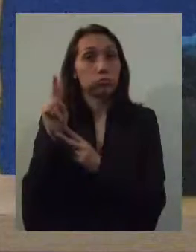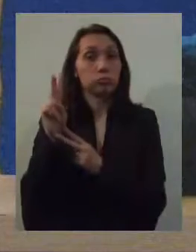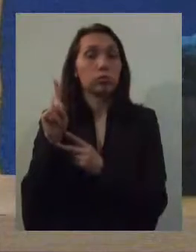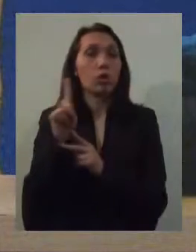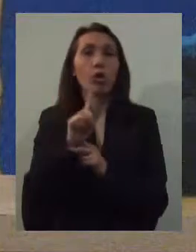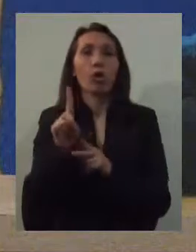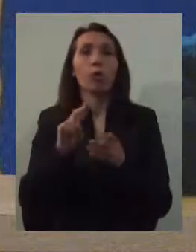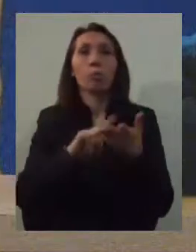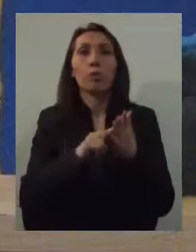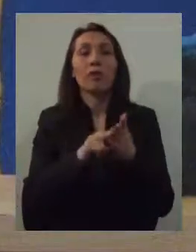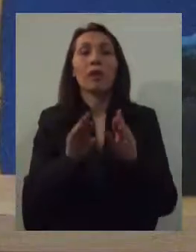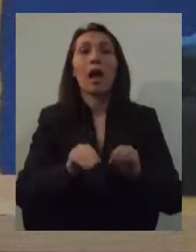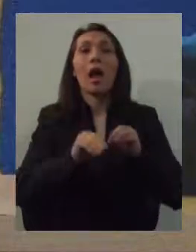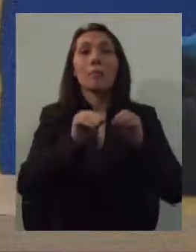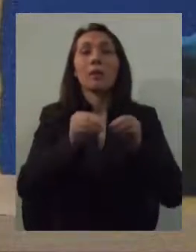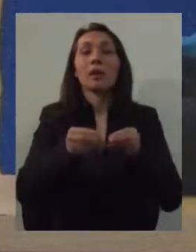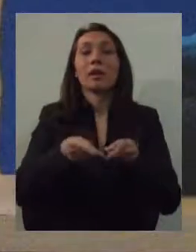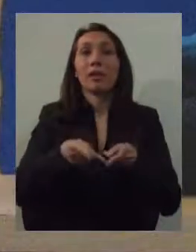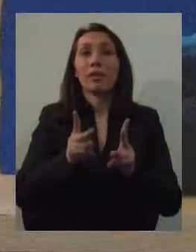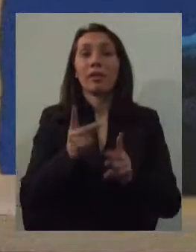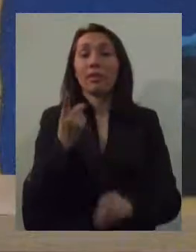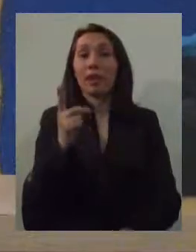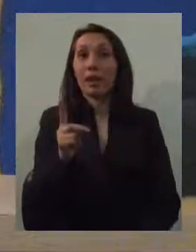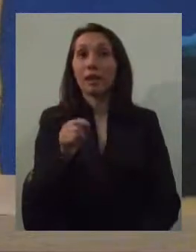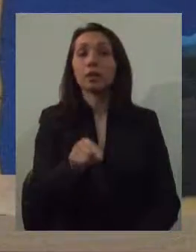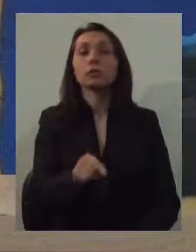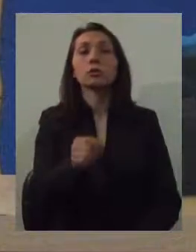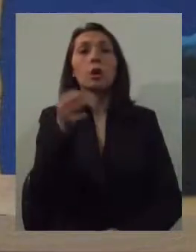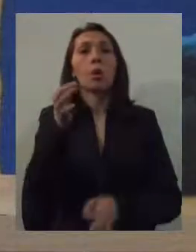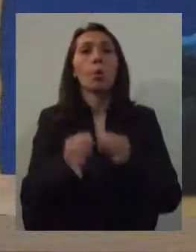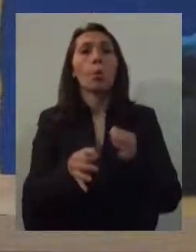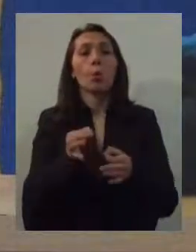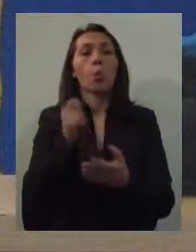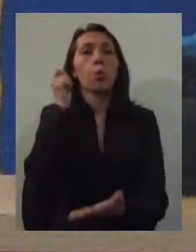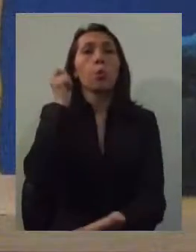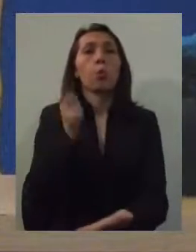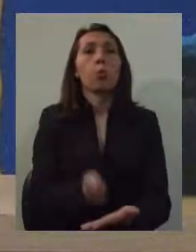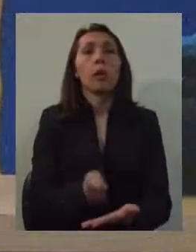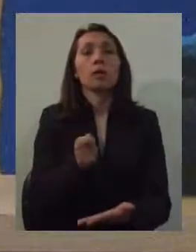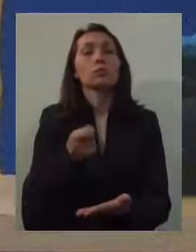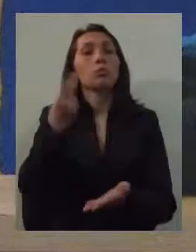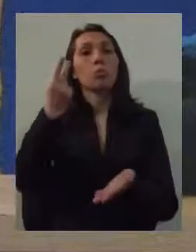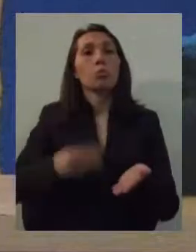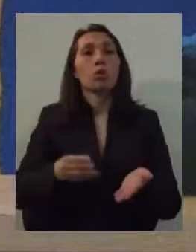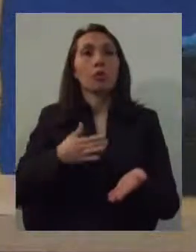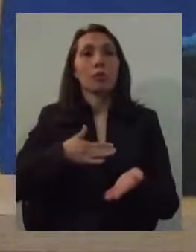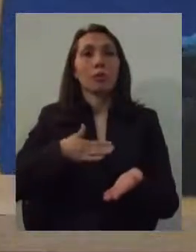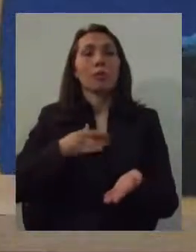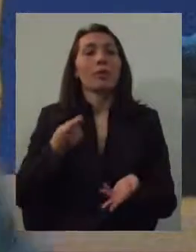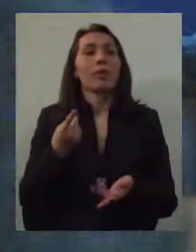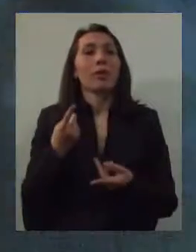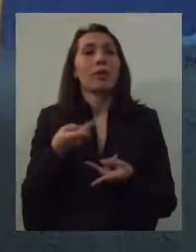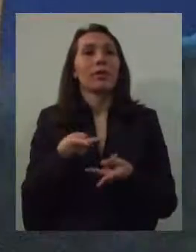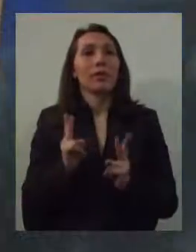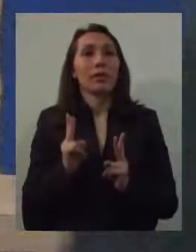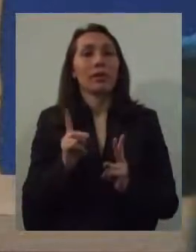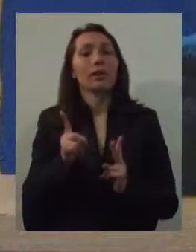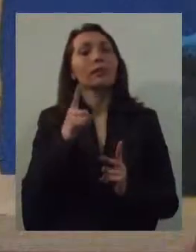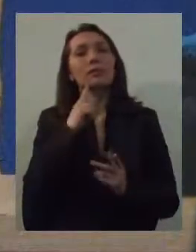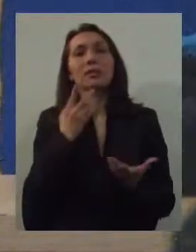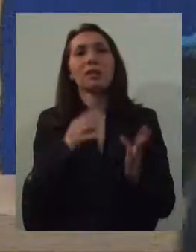no es el derecho aplicable, porque el juez va a aplicar normalmente su propio derecho, sino que el problema